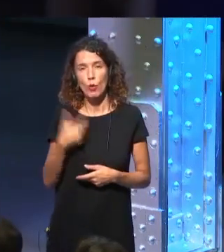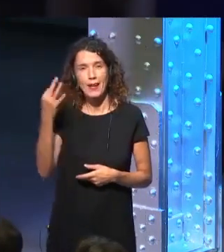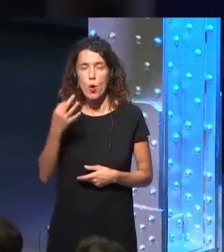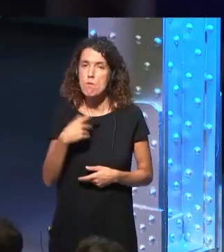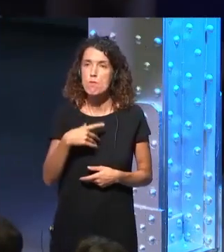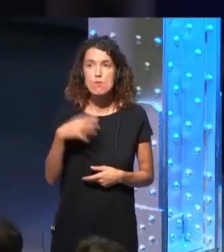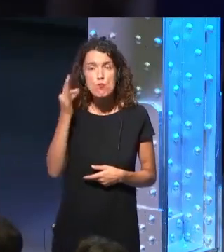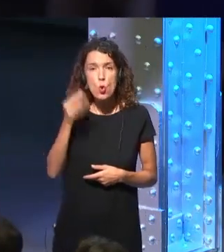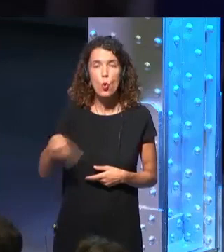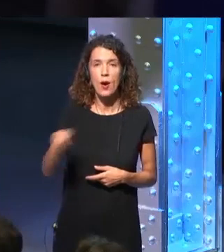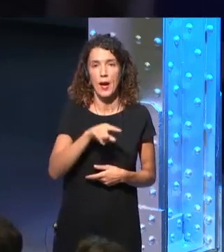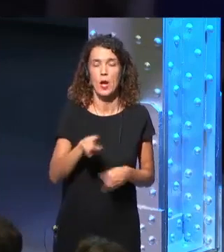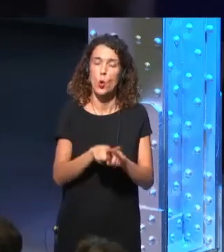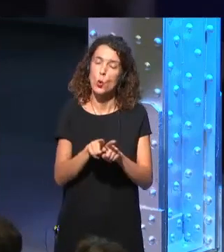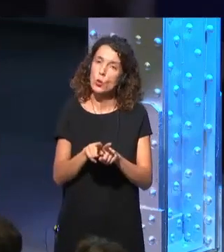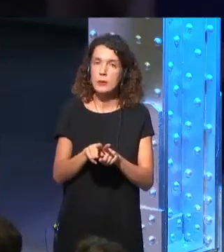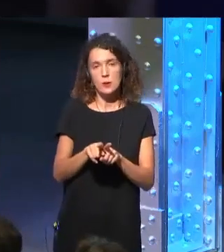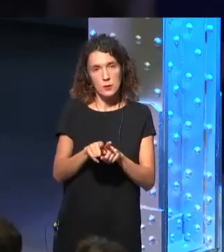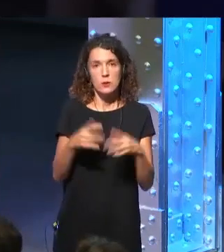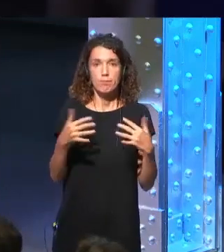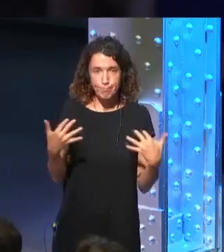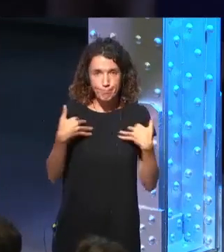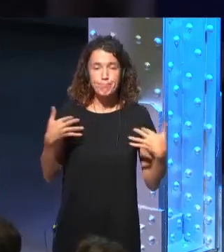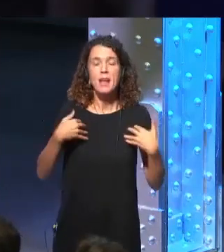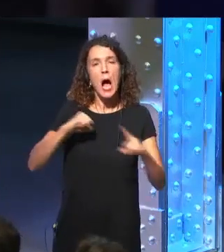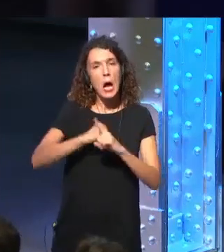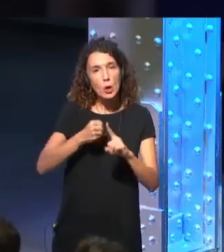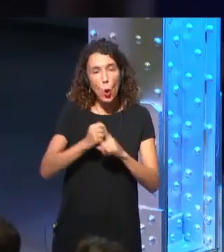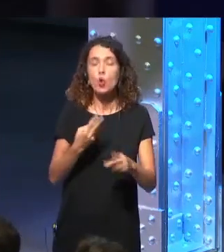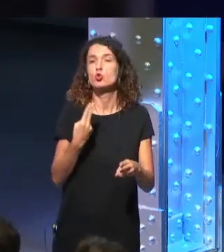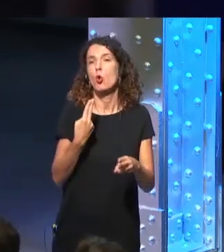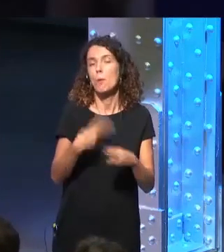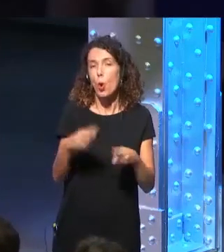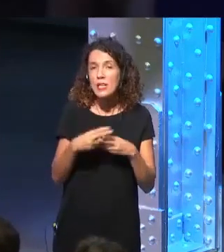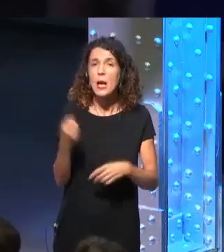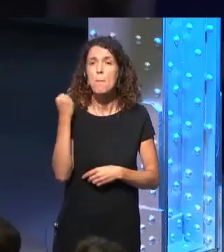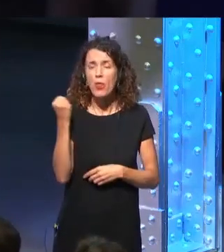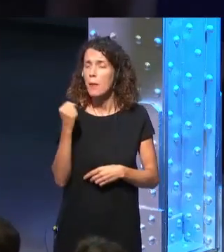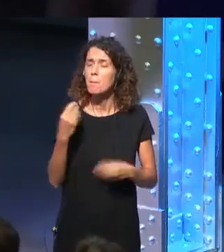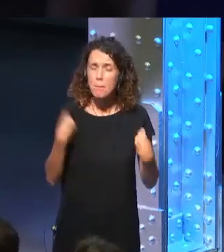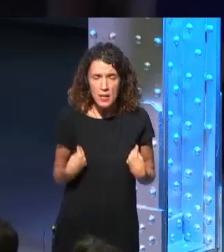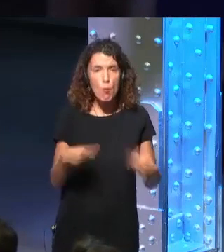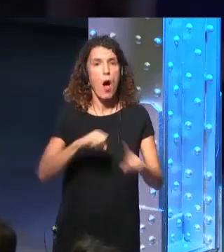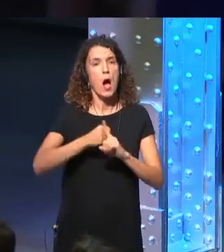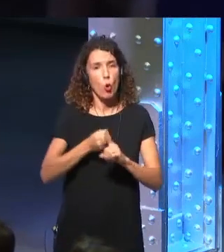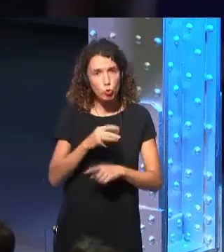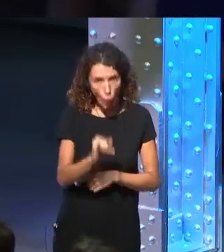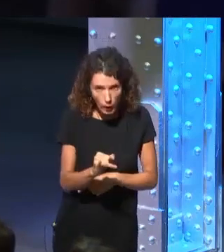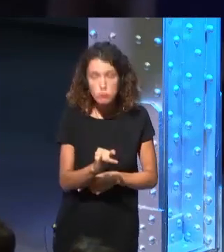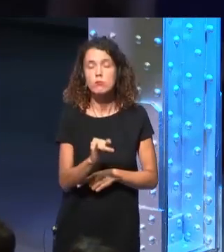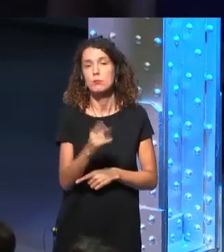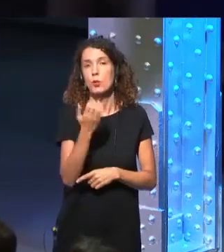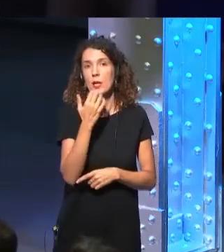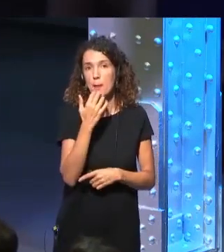yo creo que estas mujeres siguen sufriendo este acoso, aunque sean políticas con gran poder. Se suele